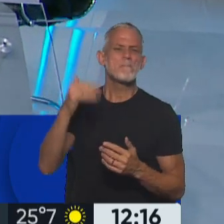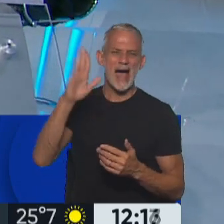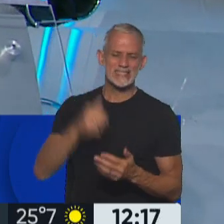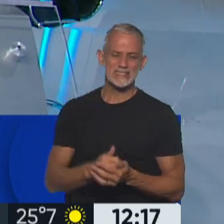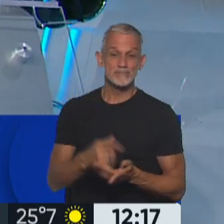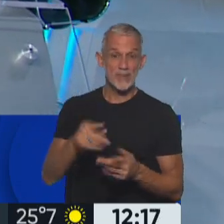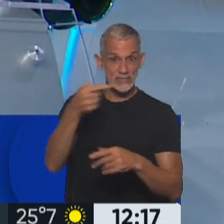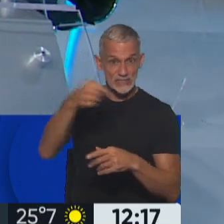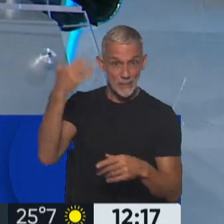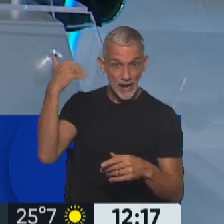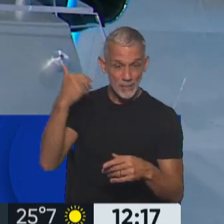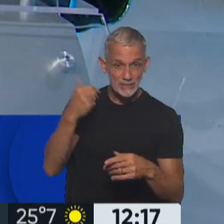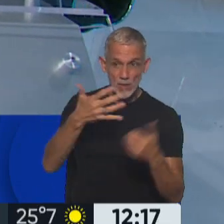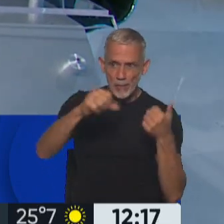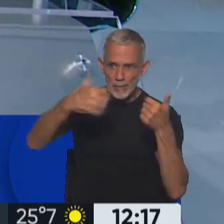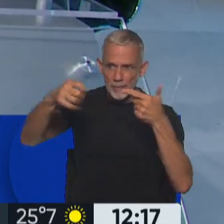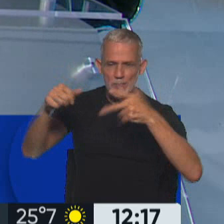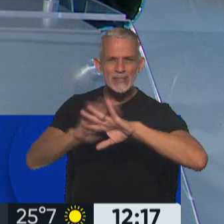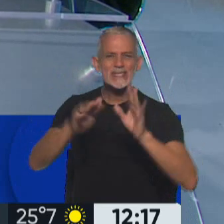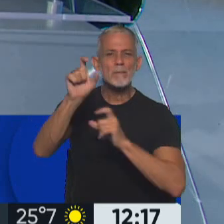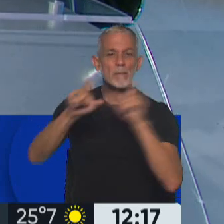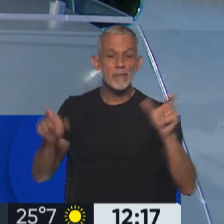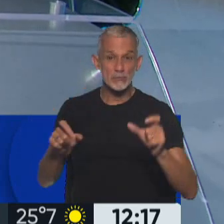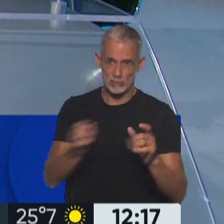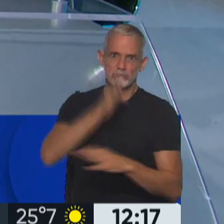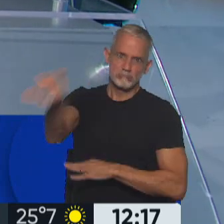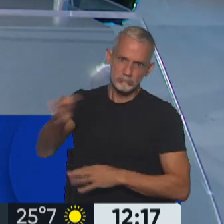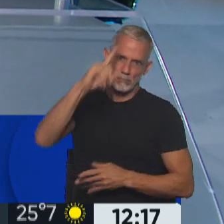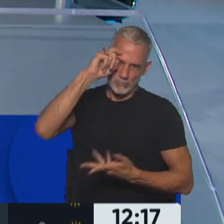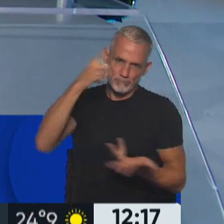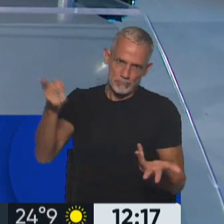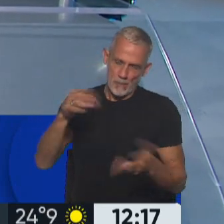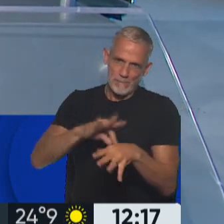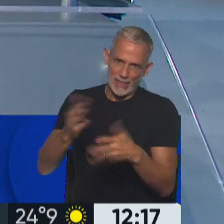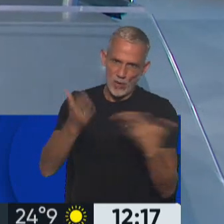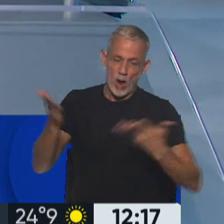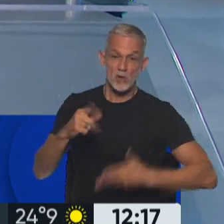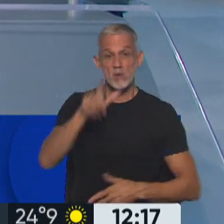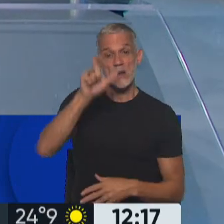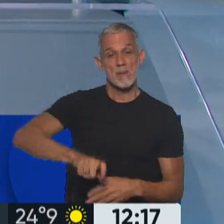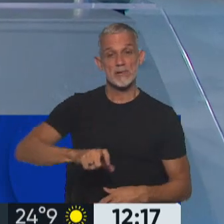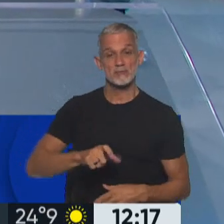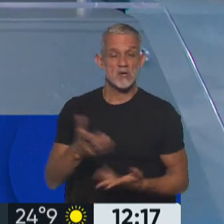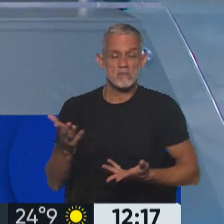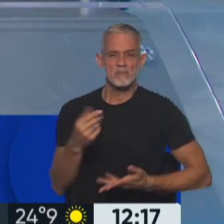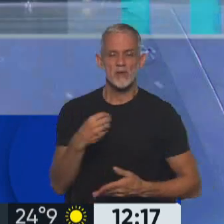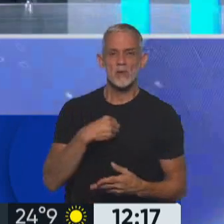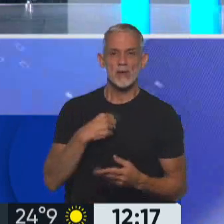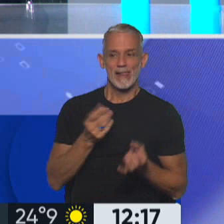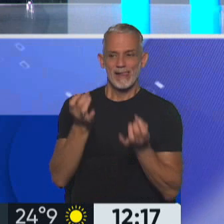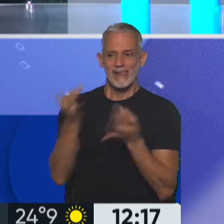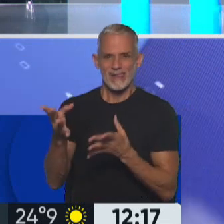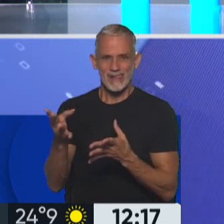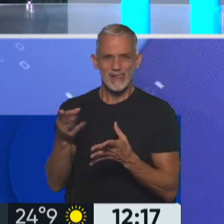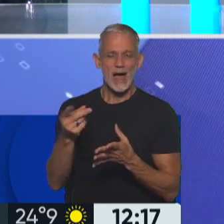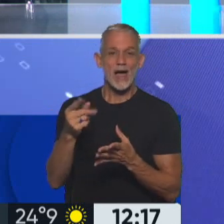diagnosticaron la semana pasada, esas son personas que consultaron porque estaban sintomáticos y una persona que transmite, o sea, le puede